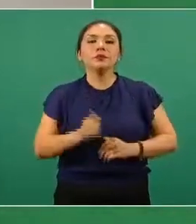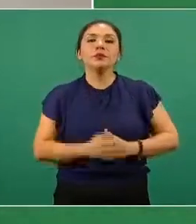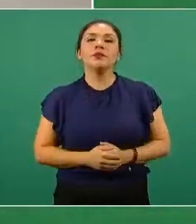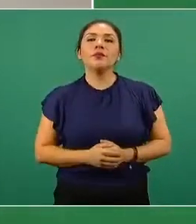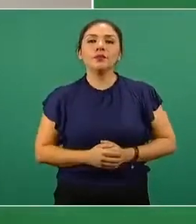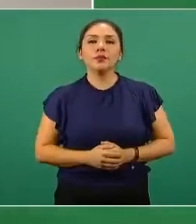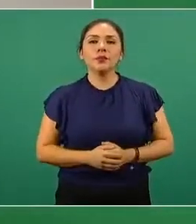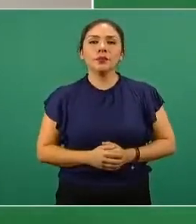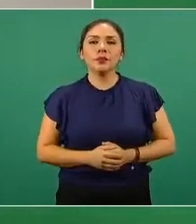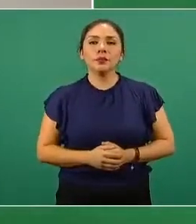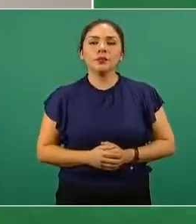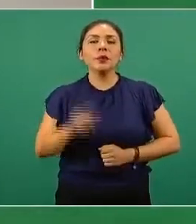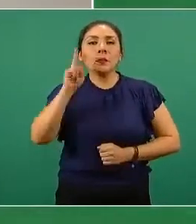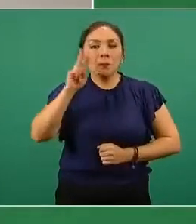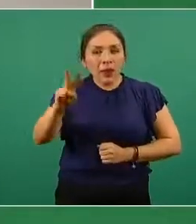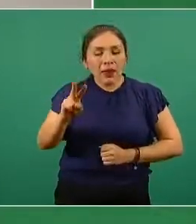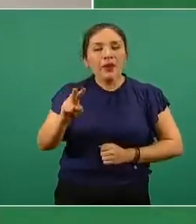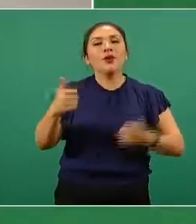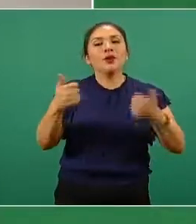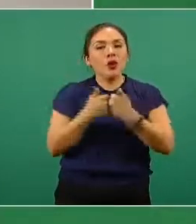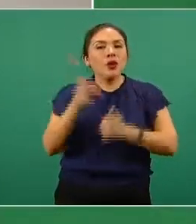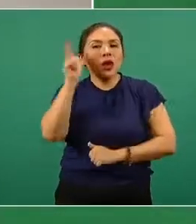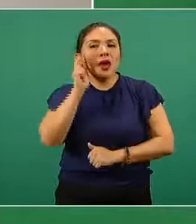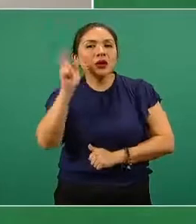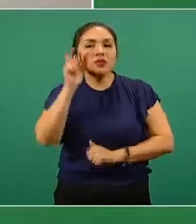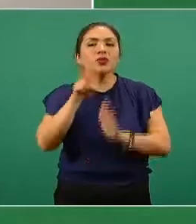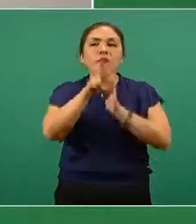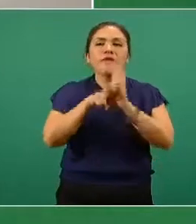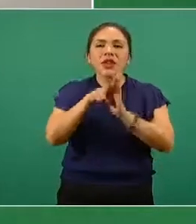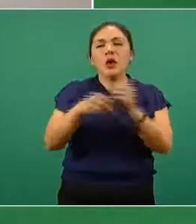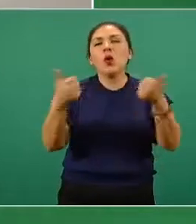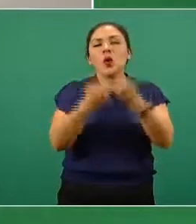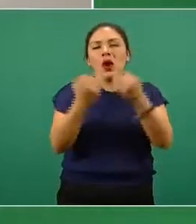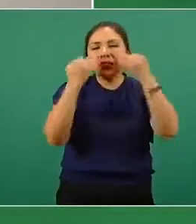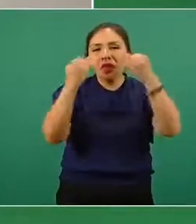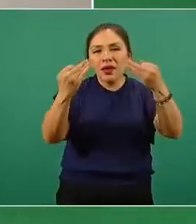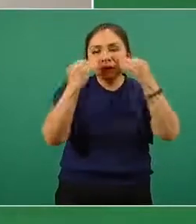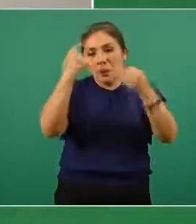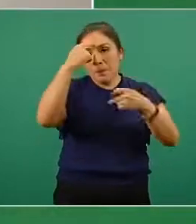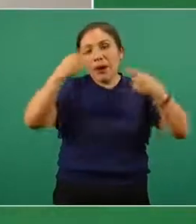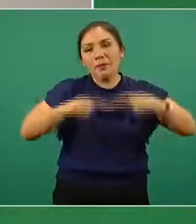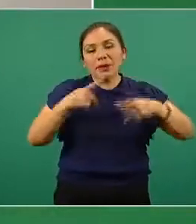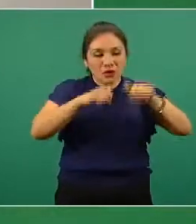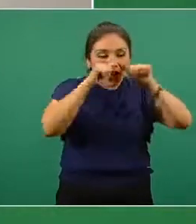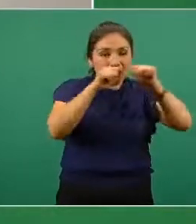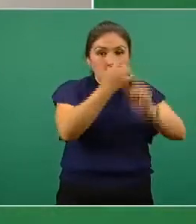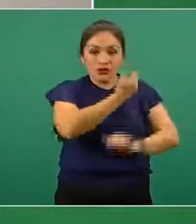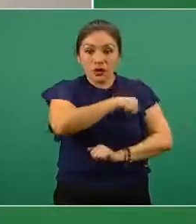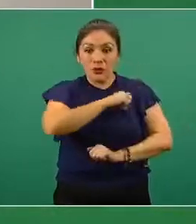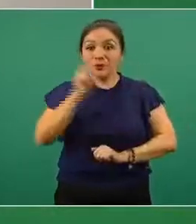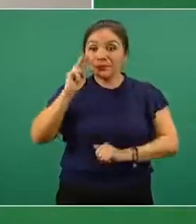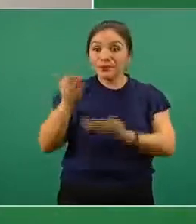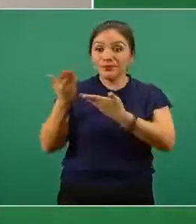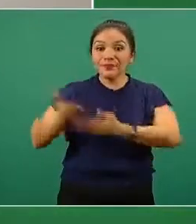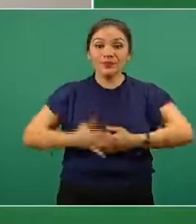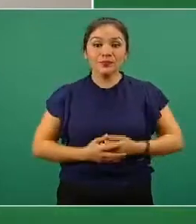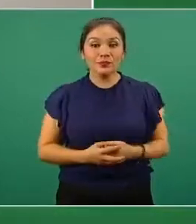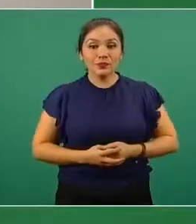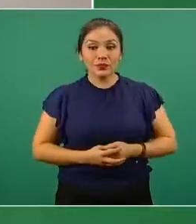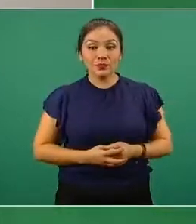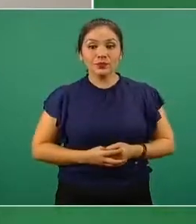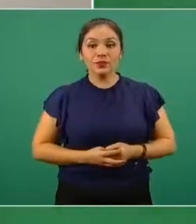a ver y escuchar algunos videos testimoniales de personas de los servicios de salud. Adelante, por favor.